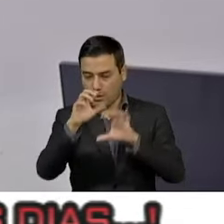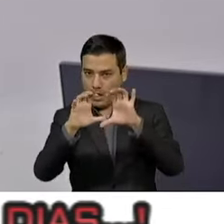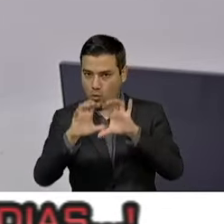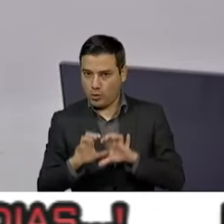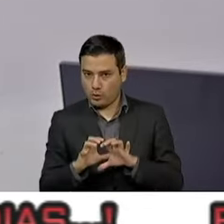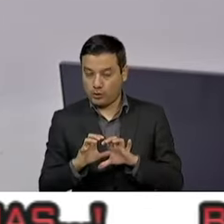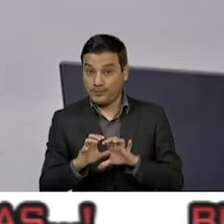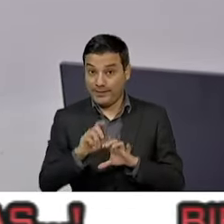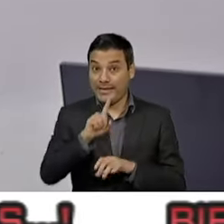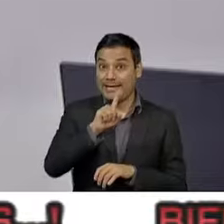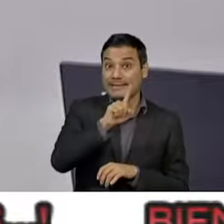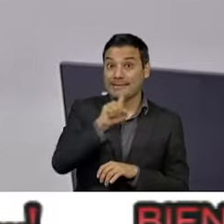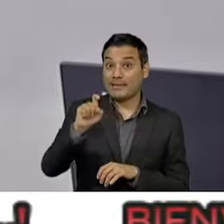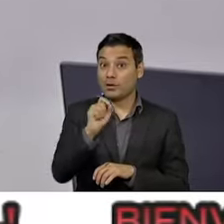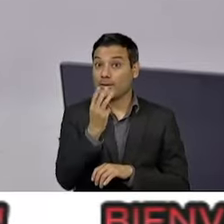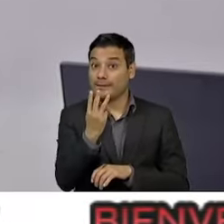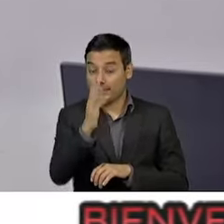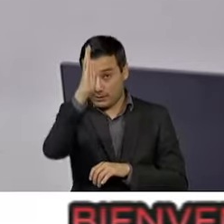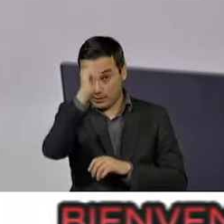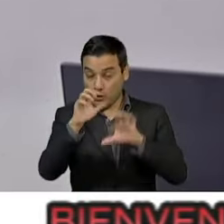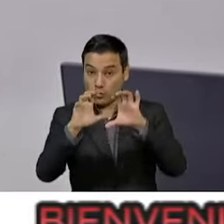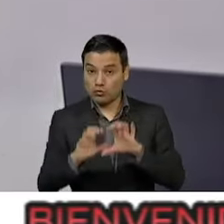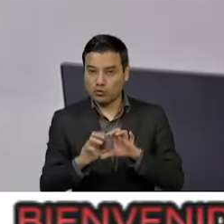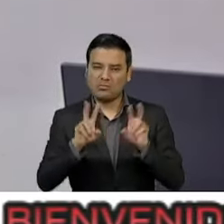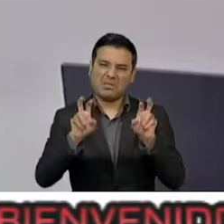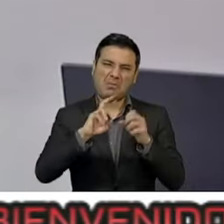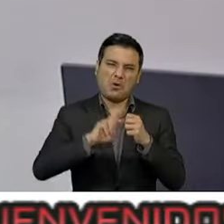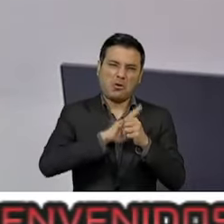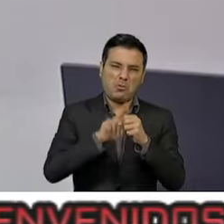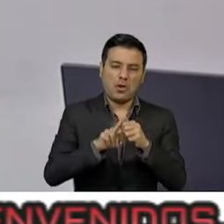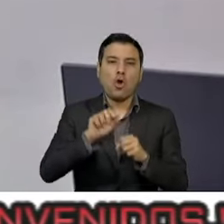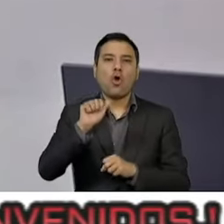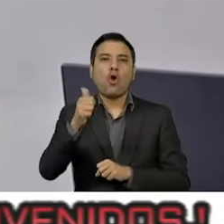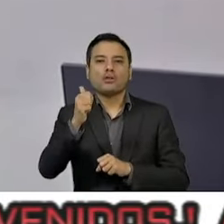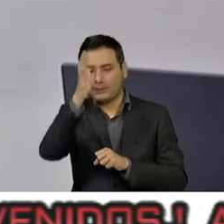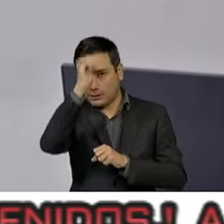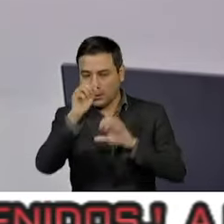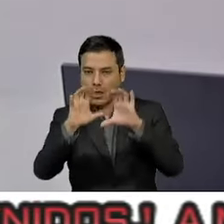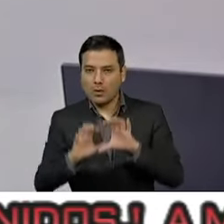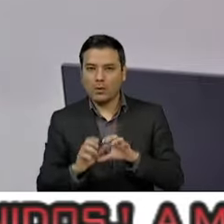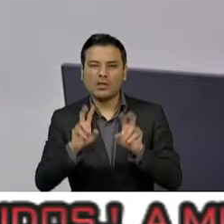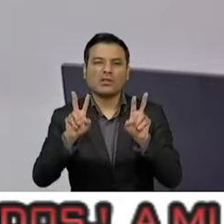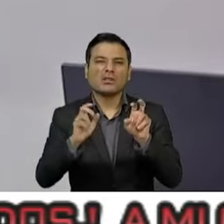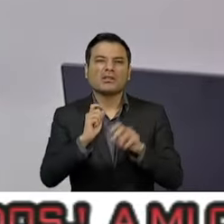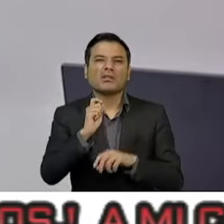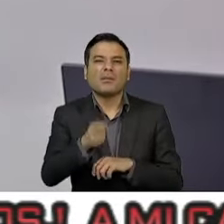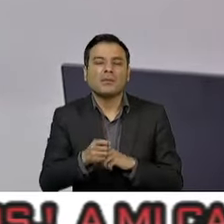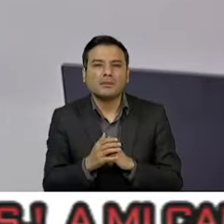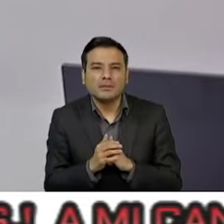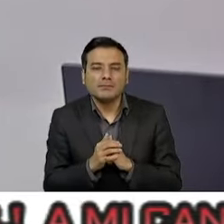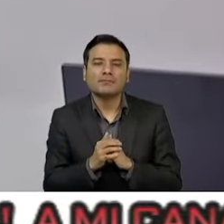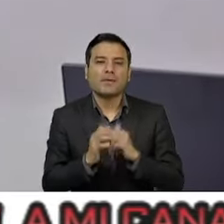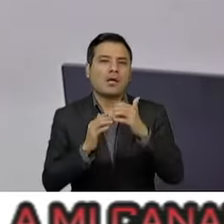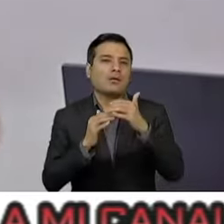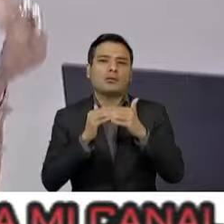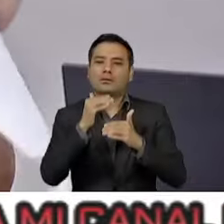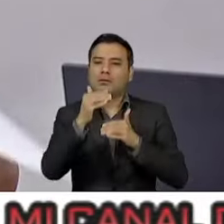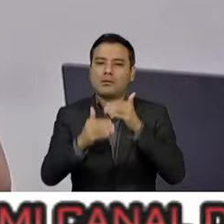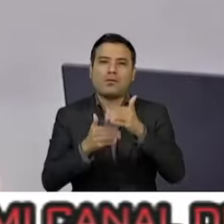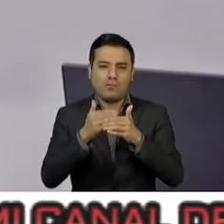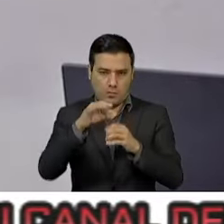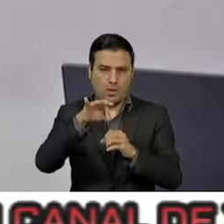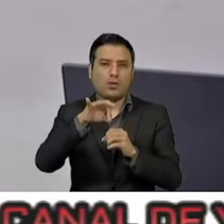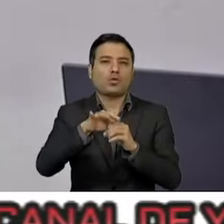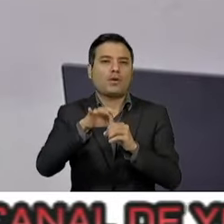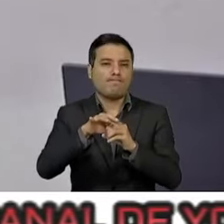ellos, 123 tienen naturaleza ordinaria y 11 están vinculados de manera directa con el desarrollo del